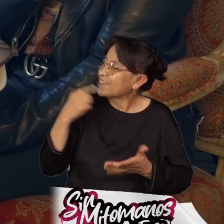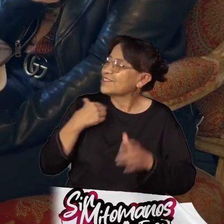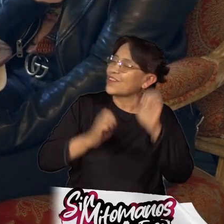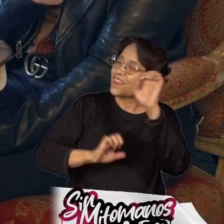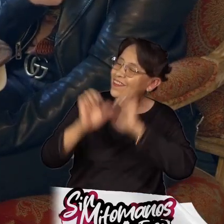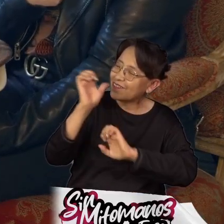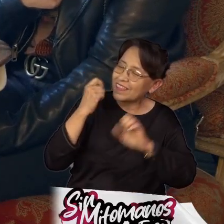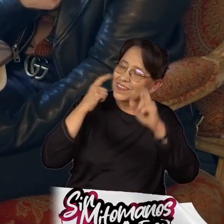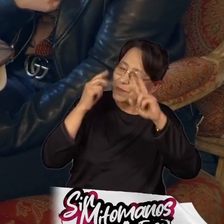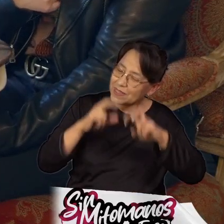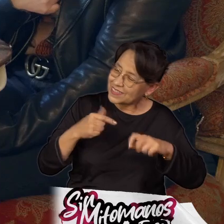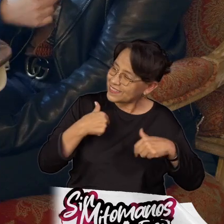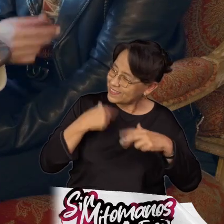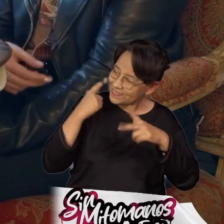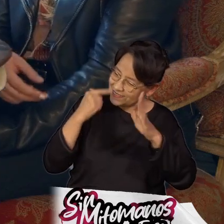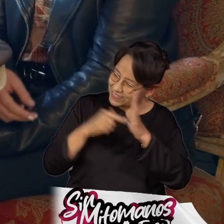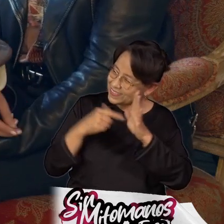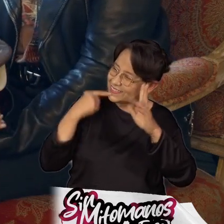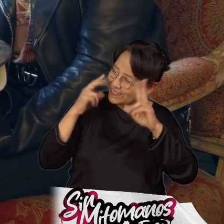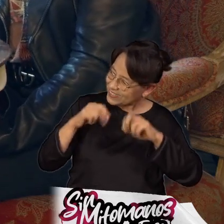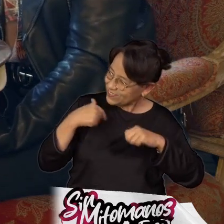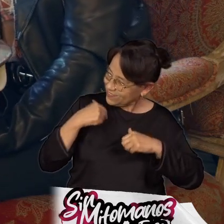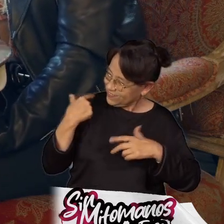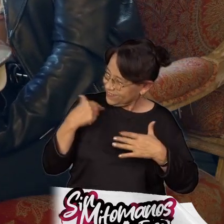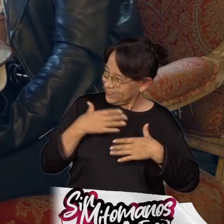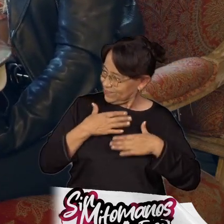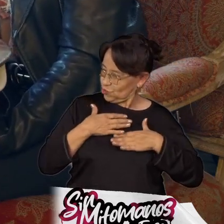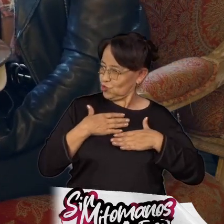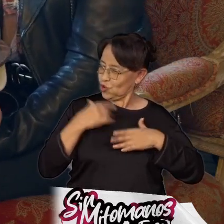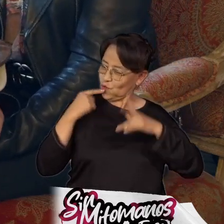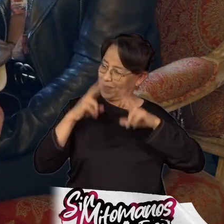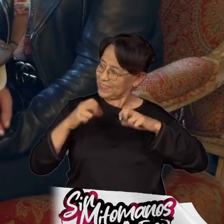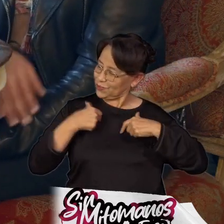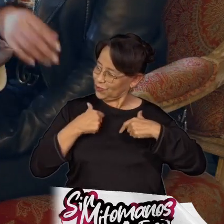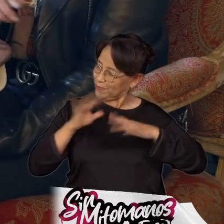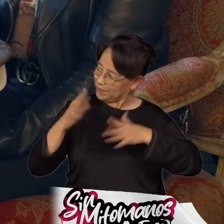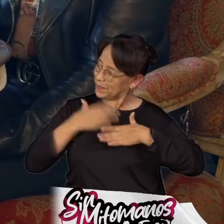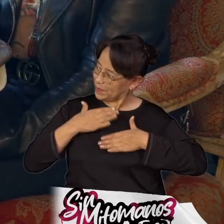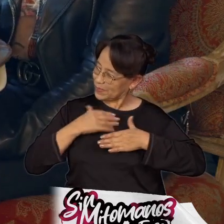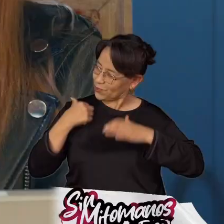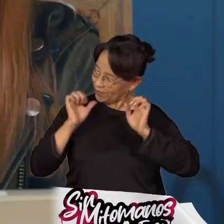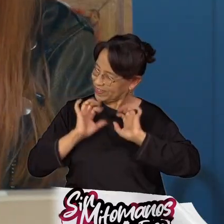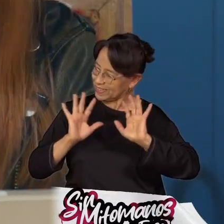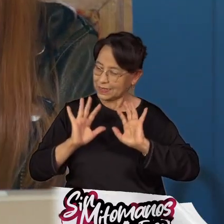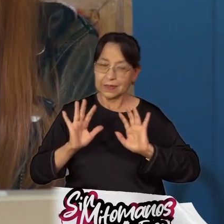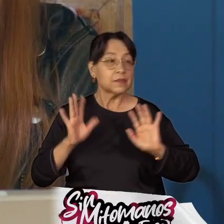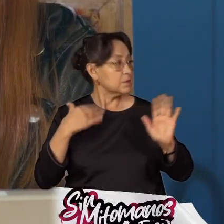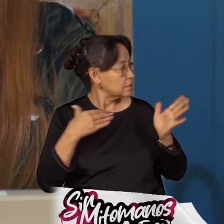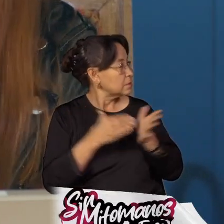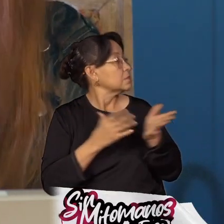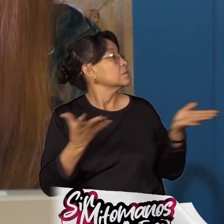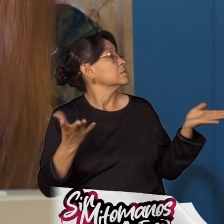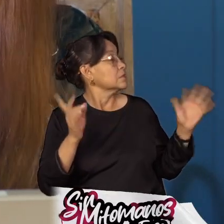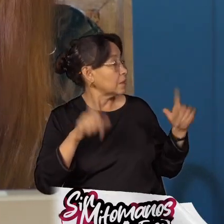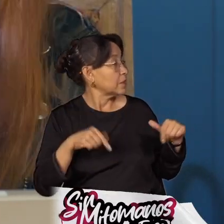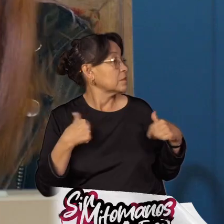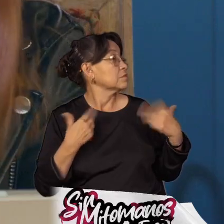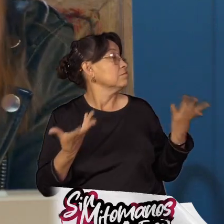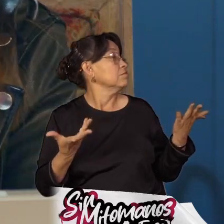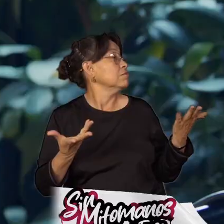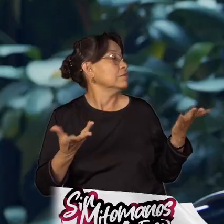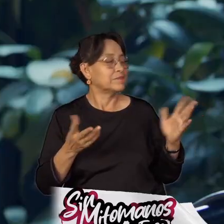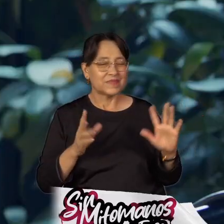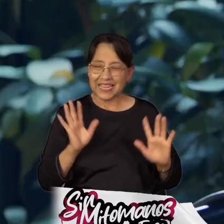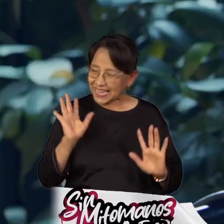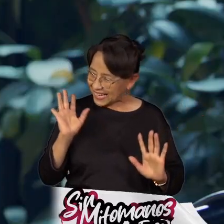defendiendo en mi contra. mi aparente postura Ajá. que investigué, no Bueno, es mía. entonces Que no está en investigué. contra, porque es la No. mía también la que